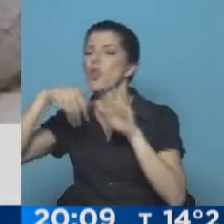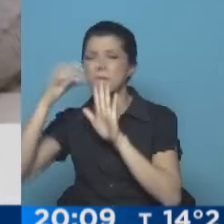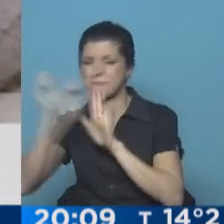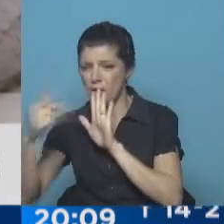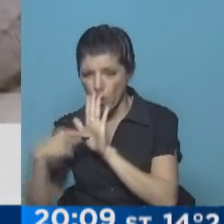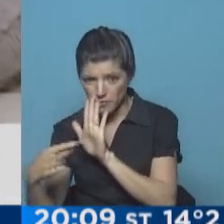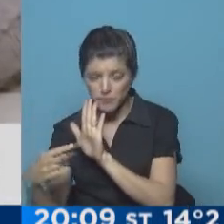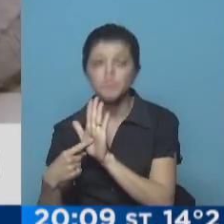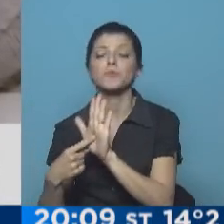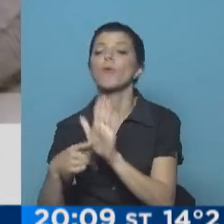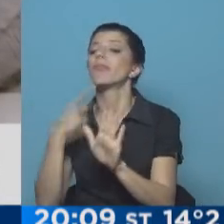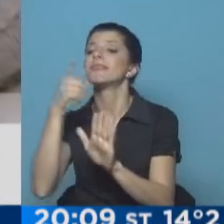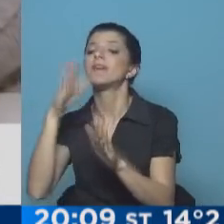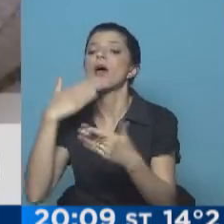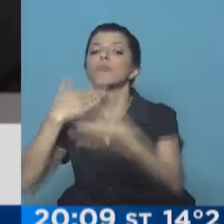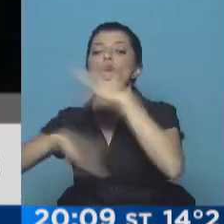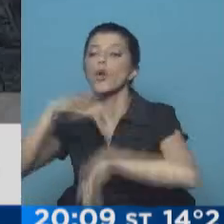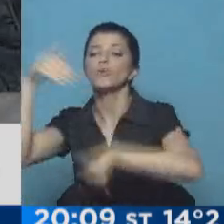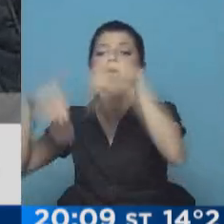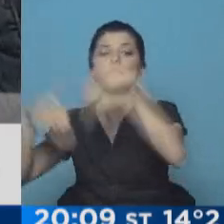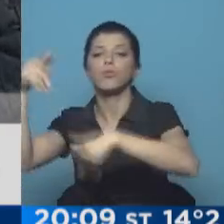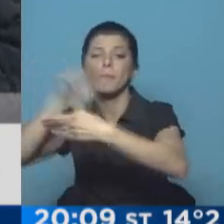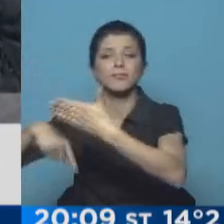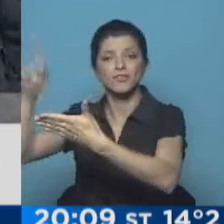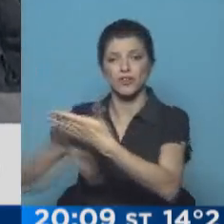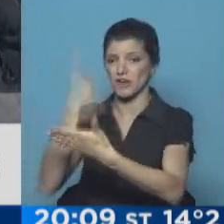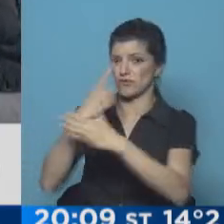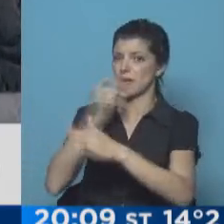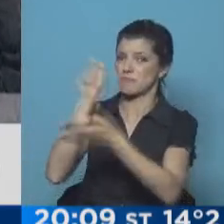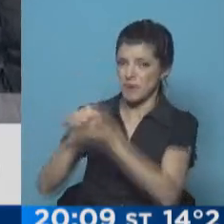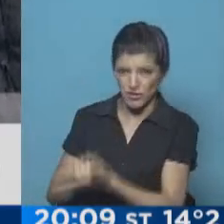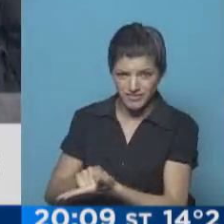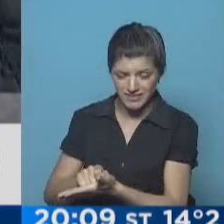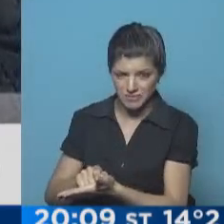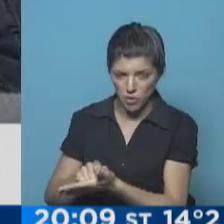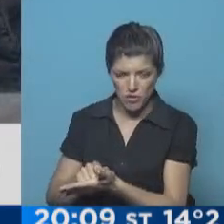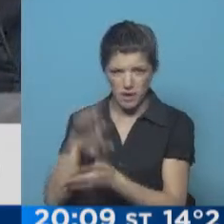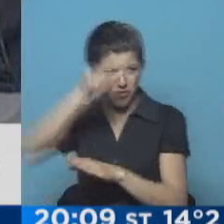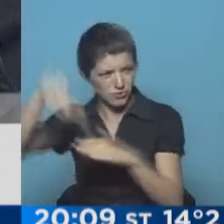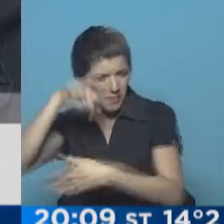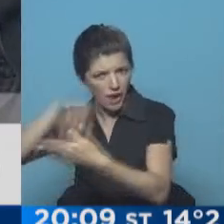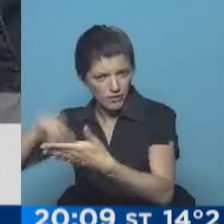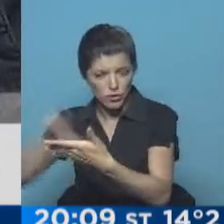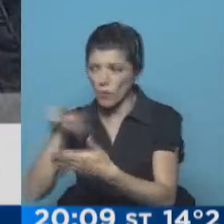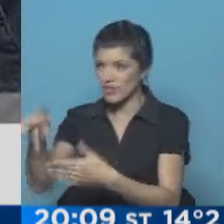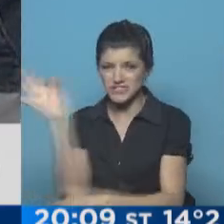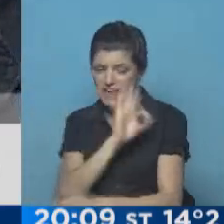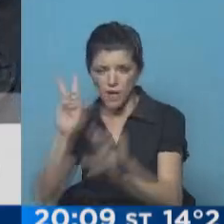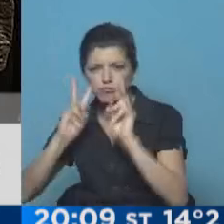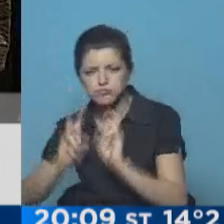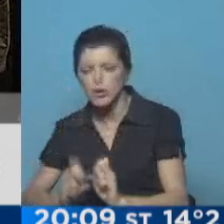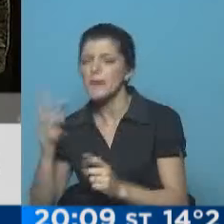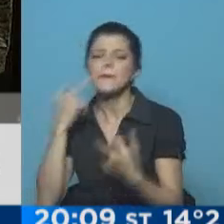fundamentar la nulidad de una elección en noticias periodísticas, cuando no se han tomado ni siquiera el trabajo de ver si